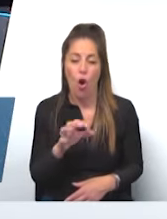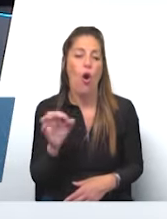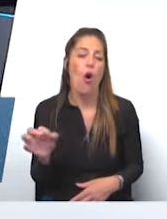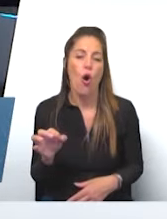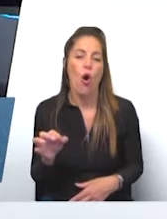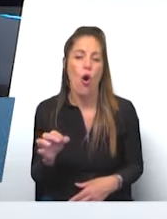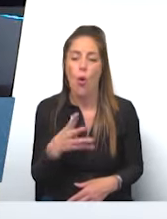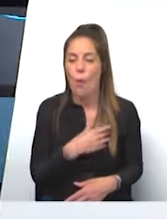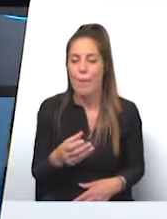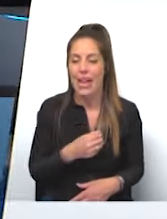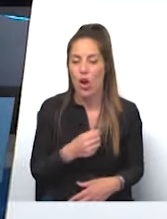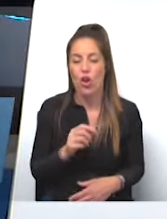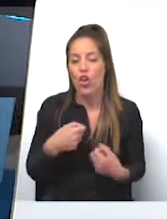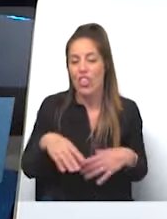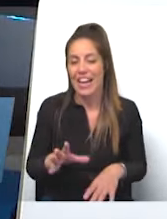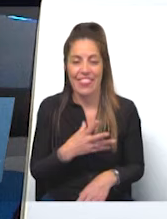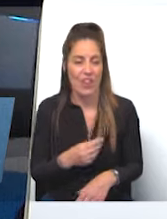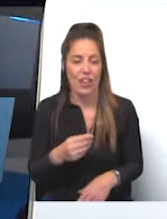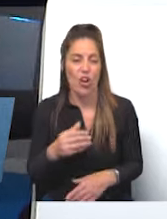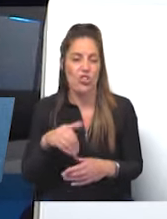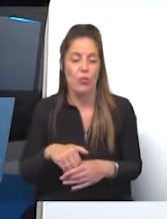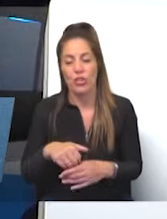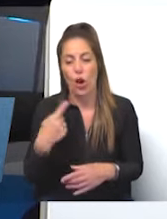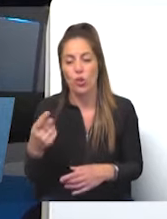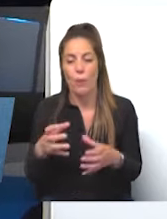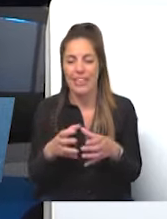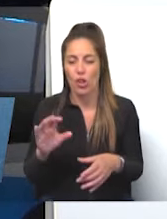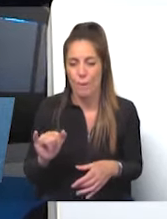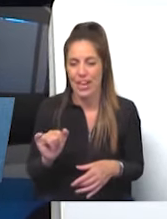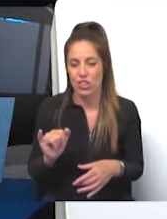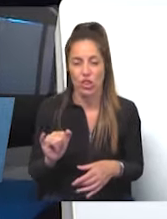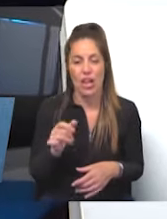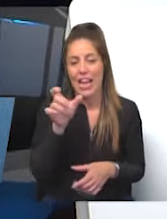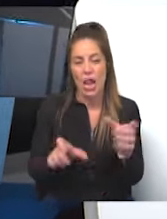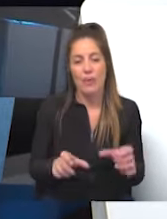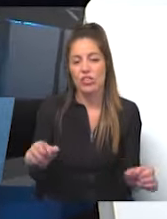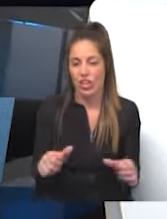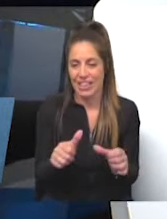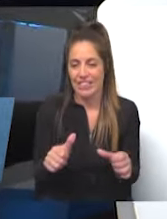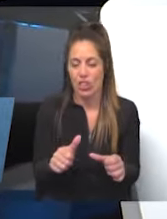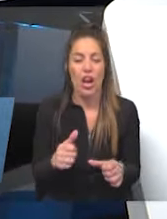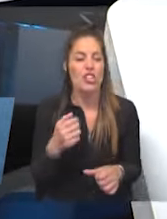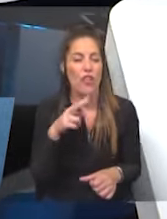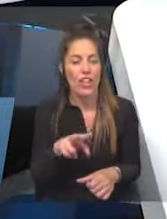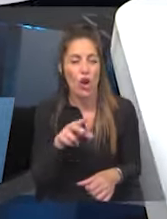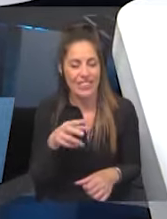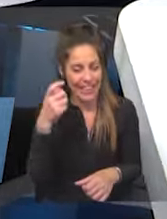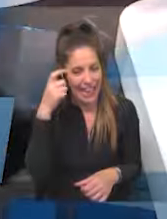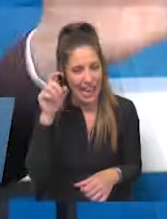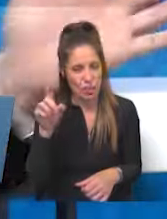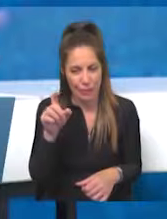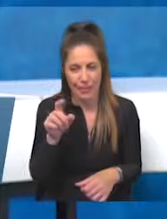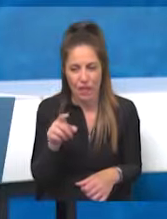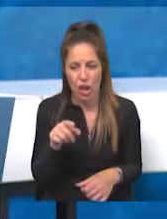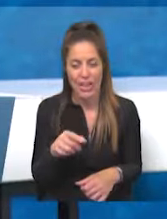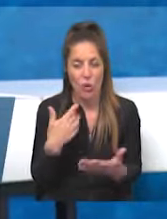o un blanco no deja de ser blanco si opta por otro partido el Mayo eso el ciudadano lo está haciendo ahora yo tomo ese razonamiento que incluso lo he hablado también con